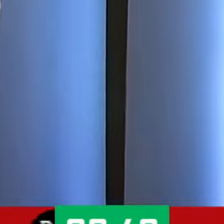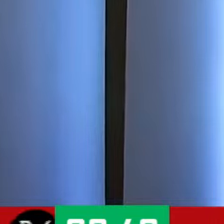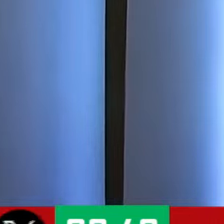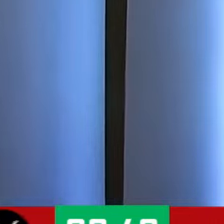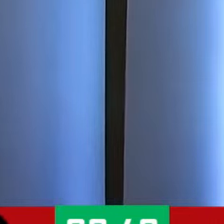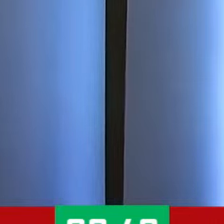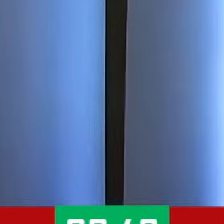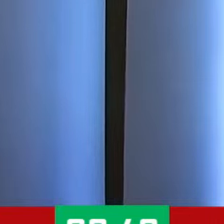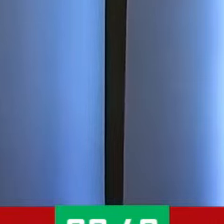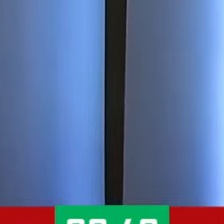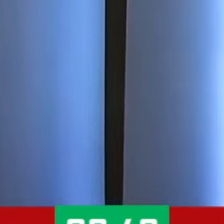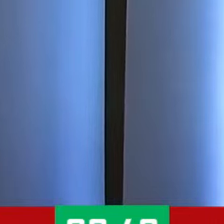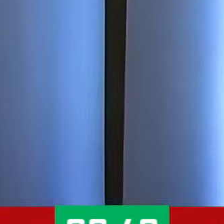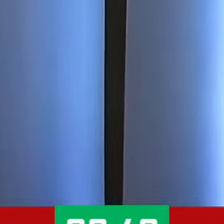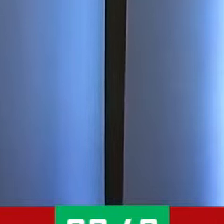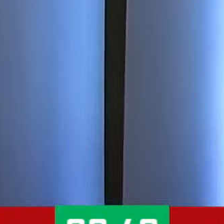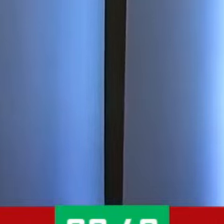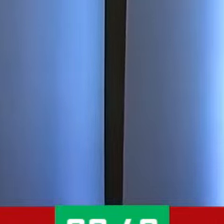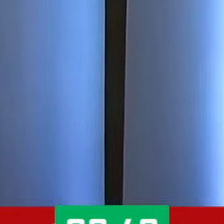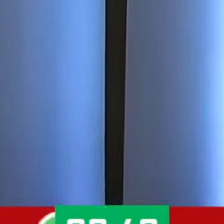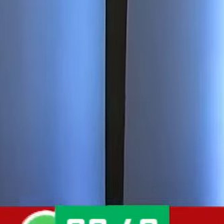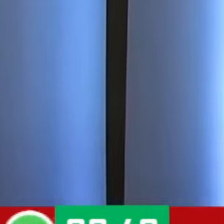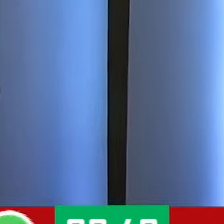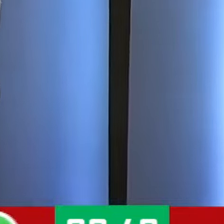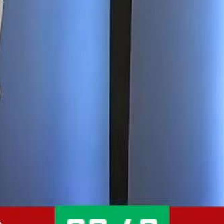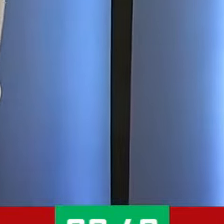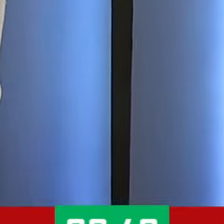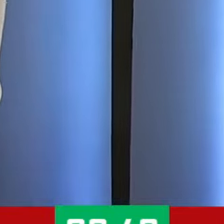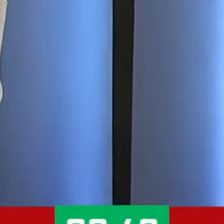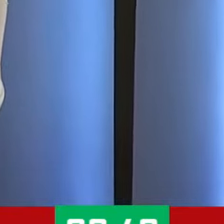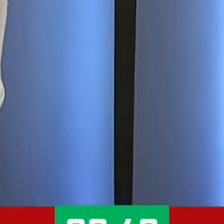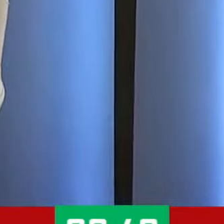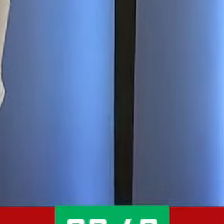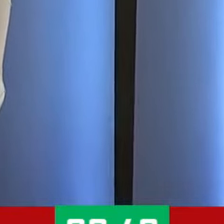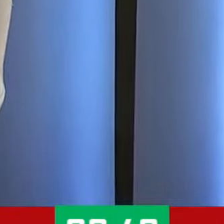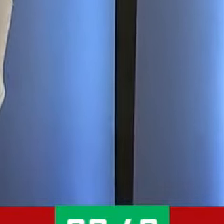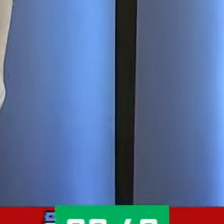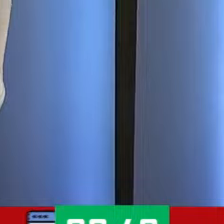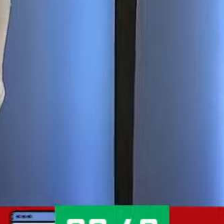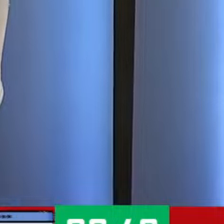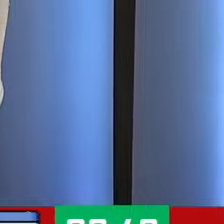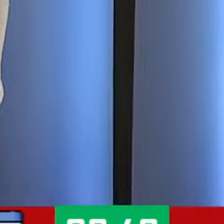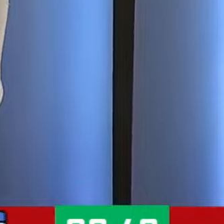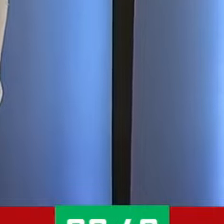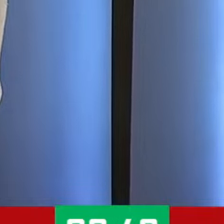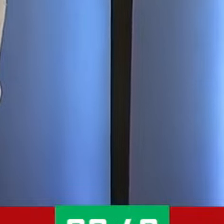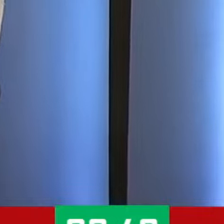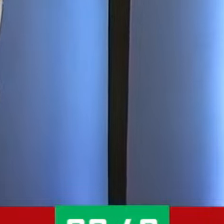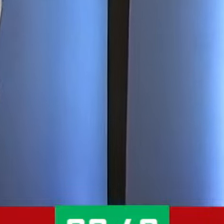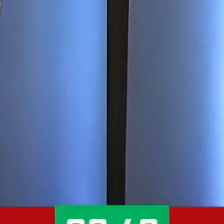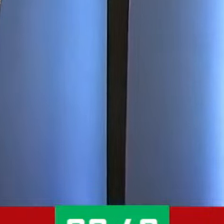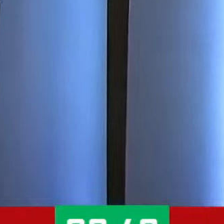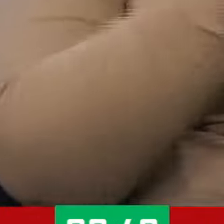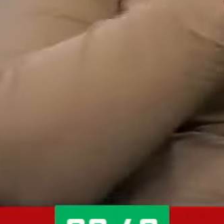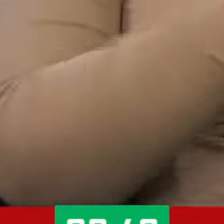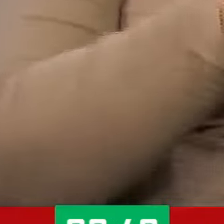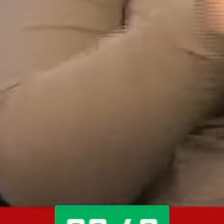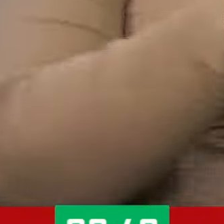Oigan, recibamos con harto cariño a alguien de casa, mi querido compadre Neido. ¡Neido Macías! Gracias. Se la